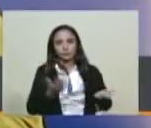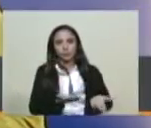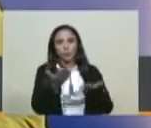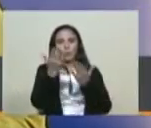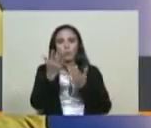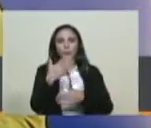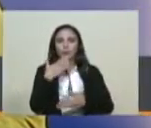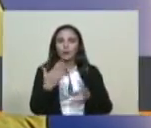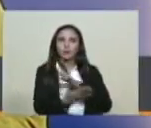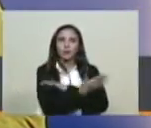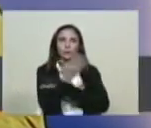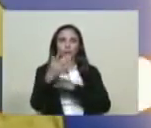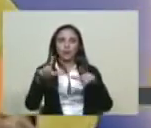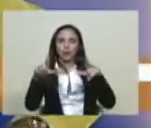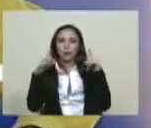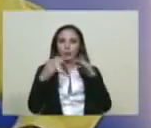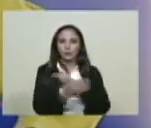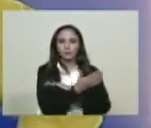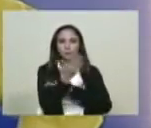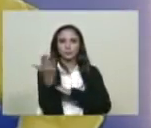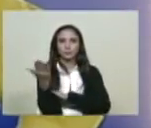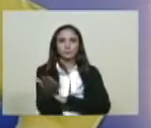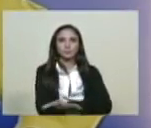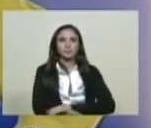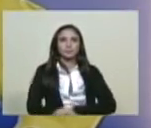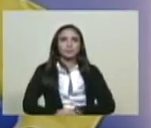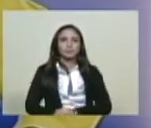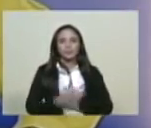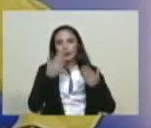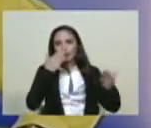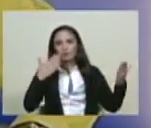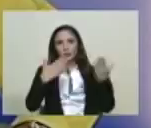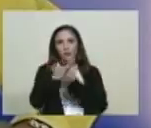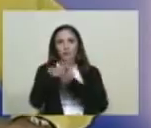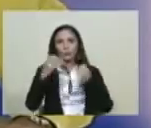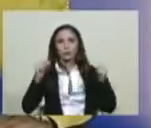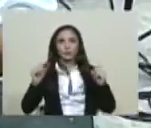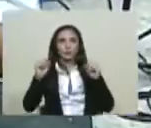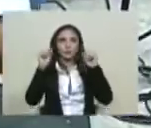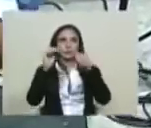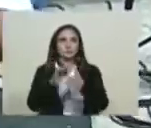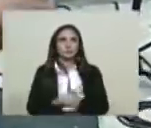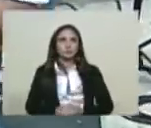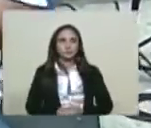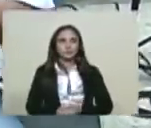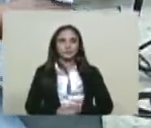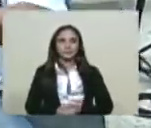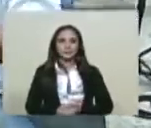maestro. Gracias, La Guaira. Gracias, Venezuela. ¡Hasta la victoria siempre!